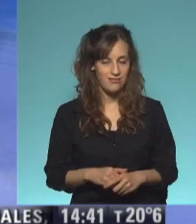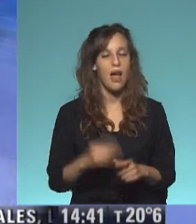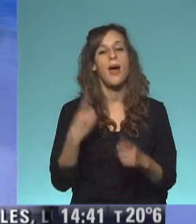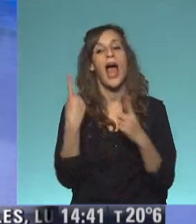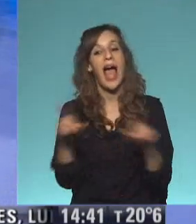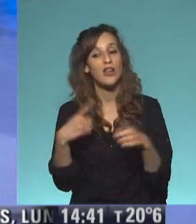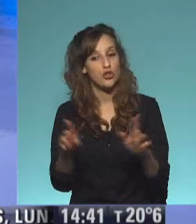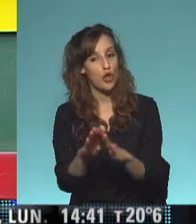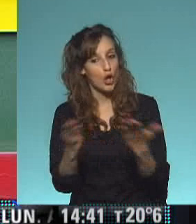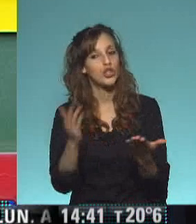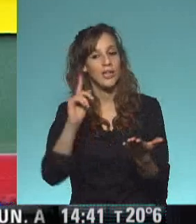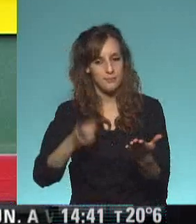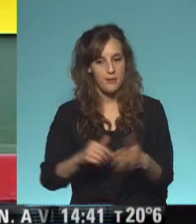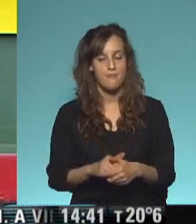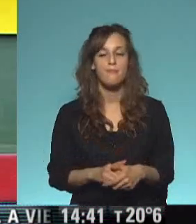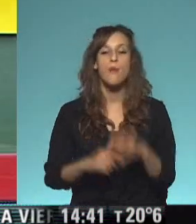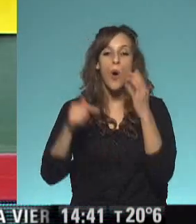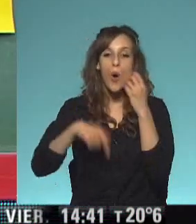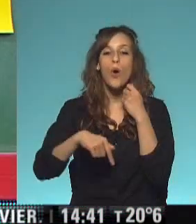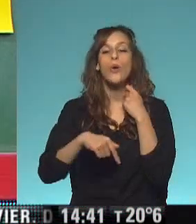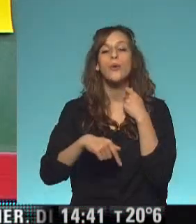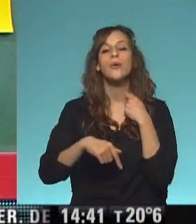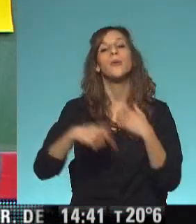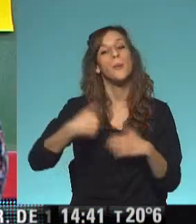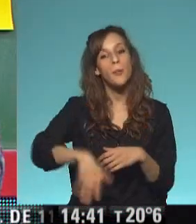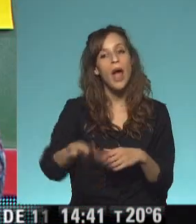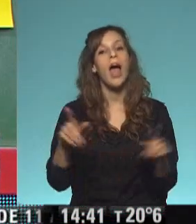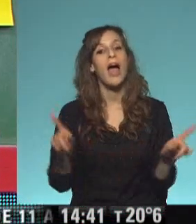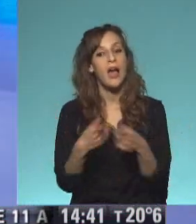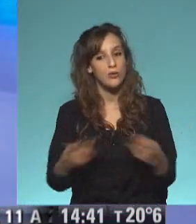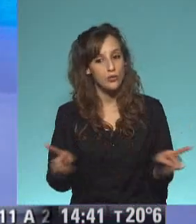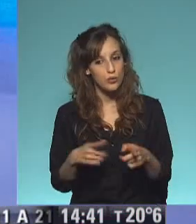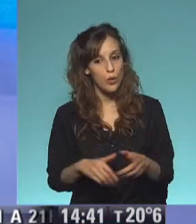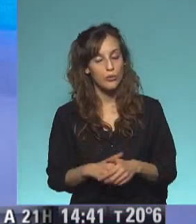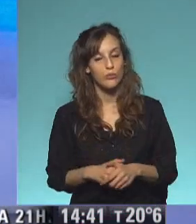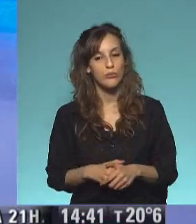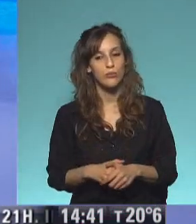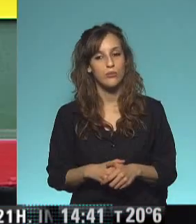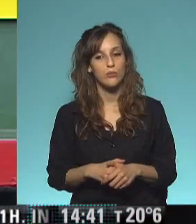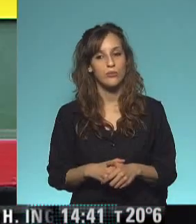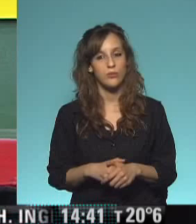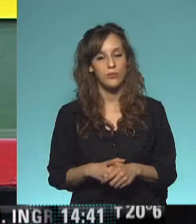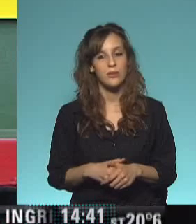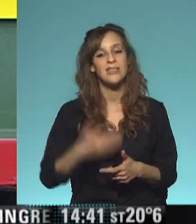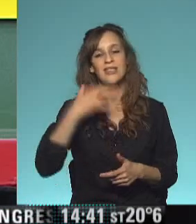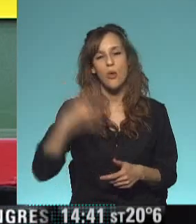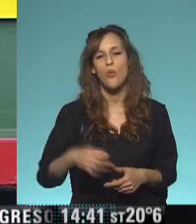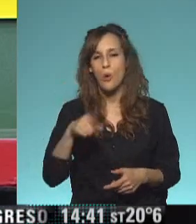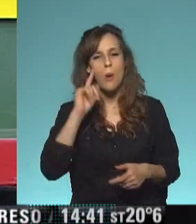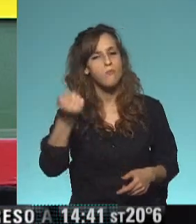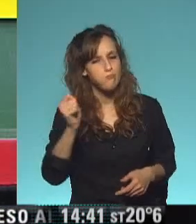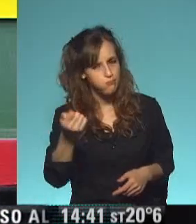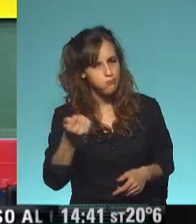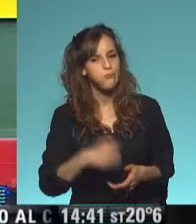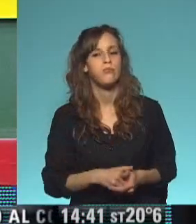cancionero, muy bien. Y tenemos cancionero y hoy le vamos a agregar, vamos a conocer una canción que se llama, seguro que la conocen, y si no la